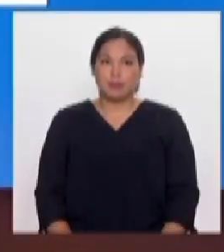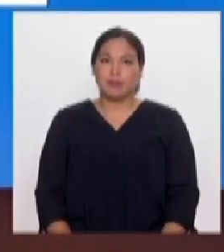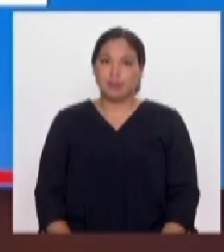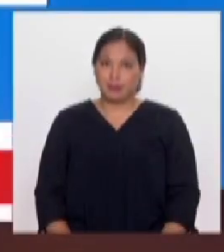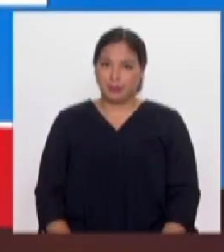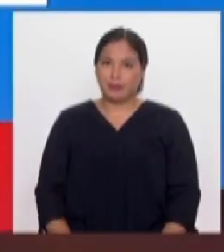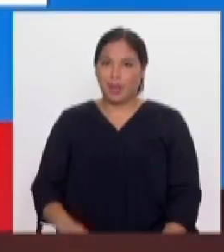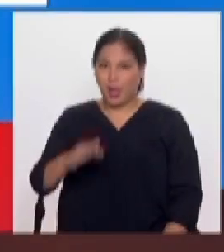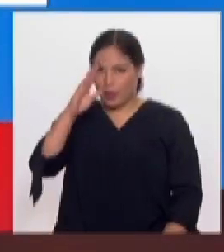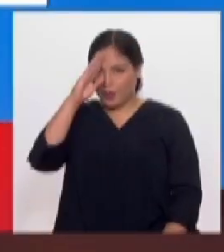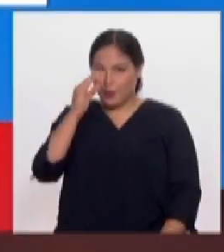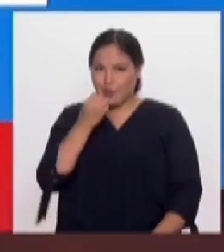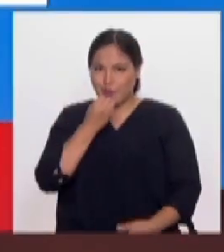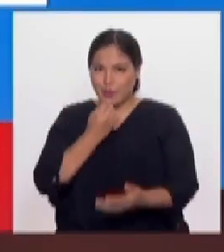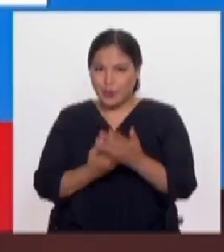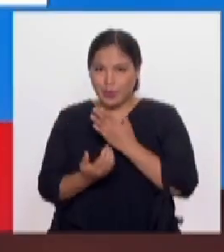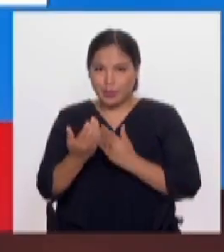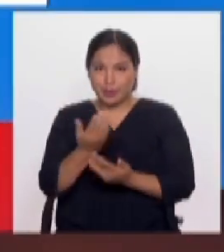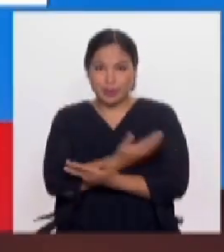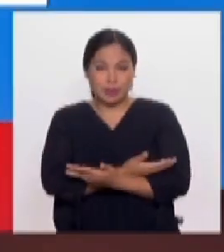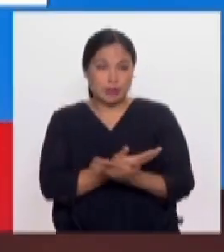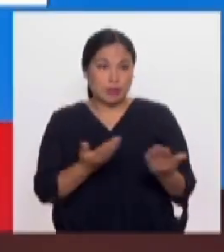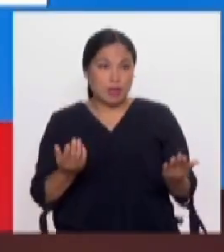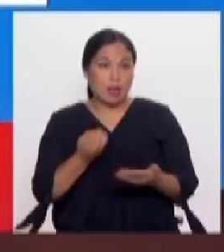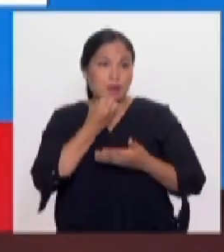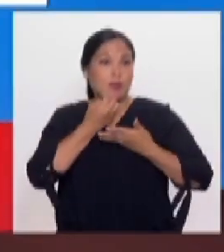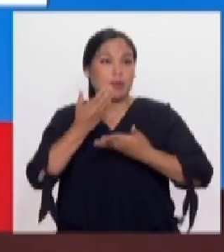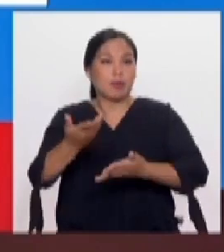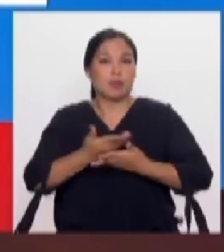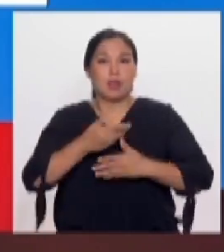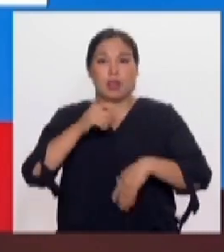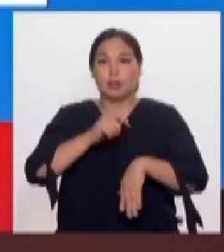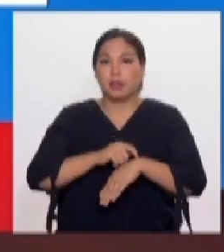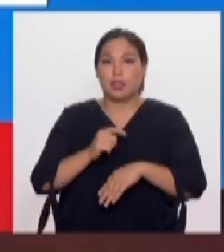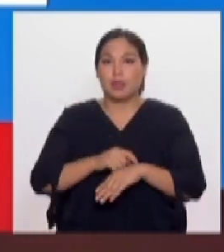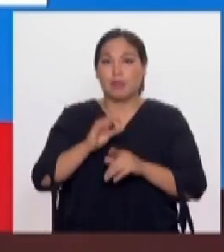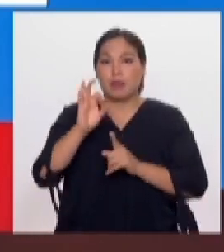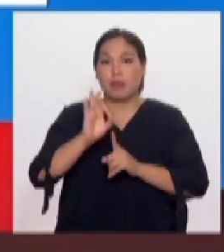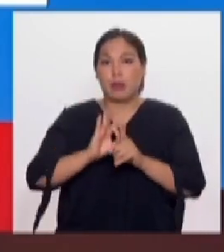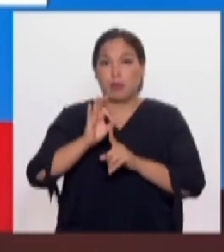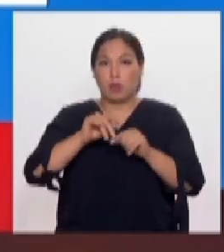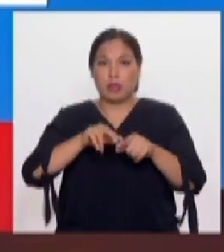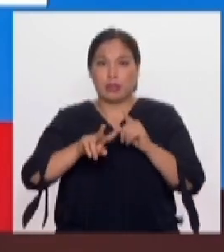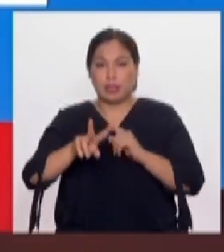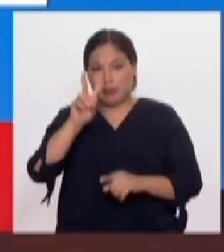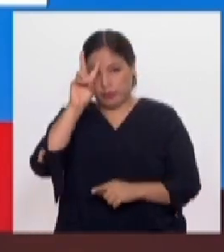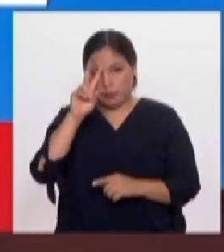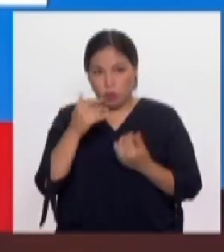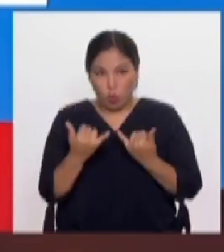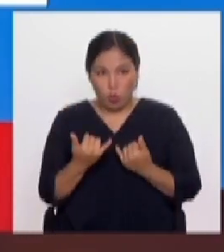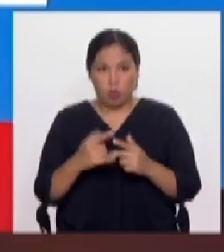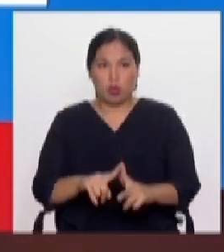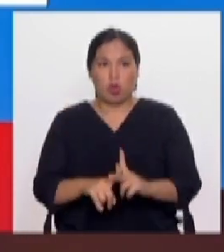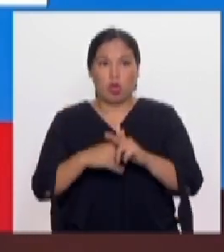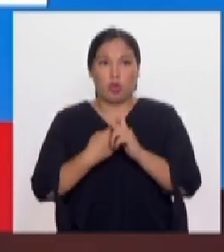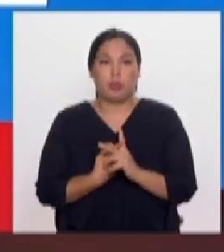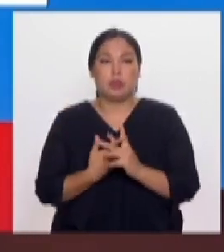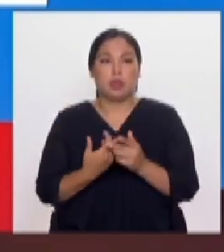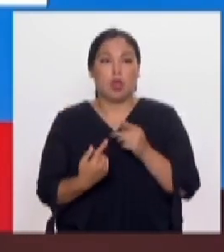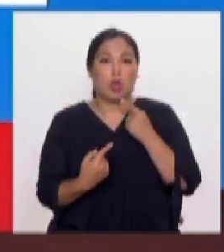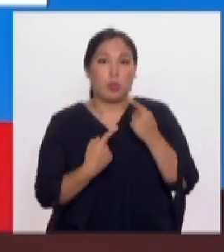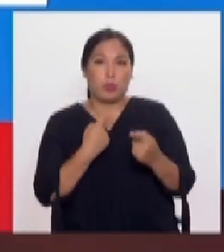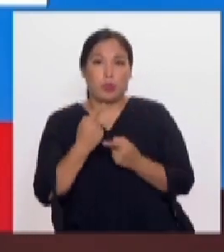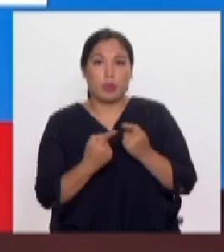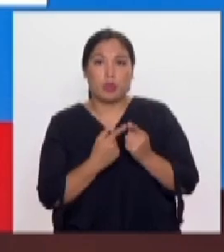Mafer, hola Omar, buenos días a todos nuestros televidentes, bienvenidos a su segmento de El Tiempo en TV Perú. Quiero iniciar este espacio comentándoles pues que se